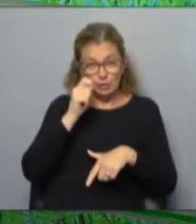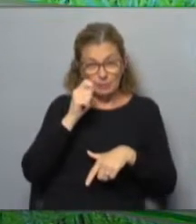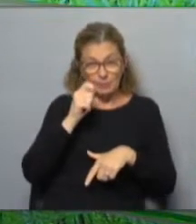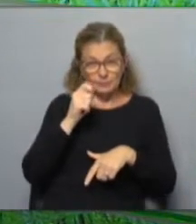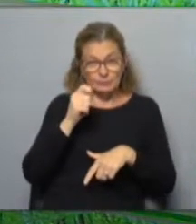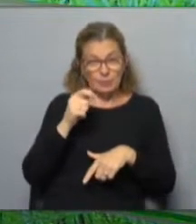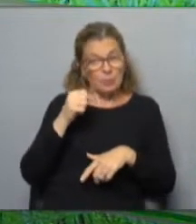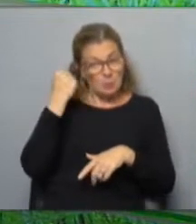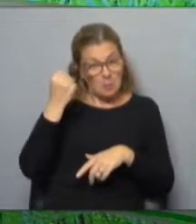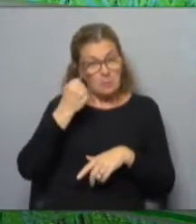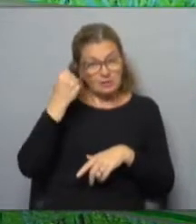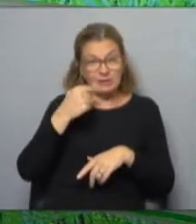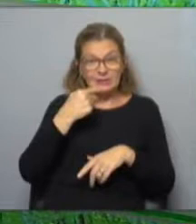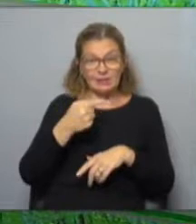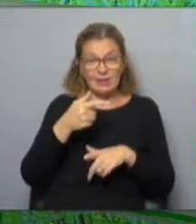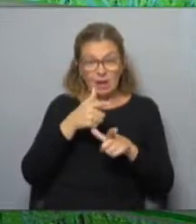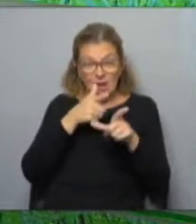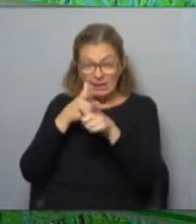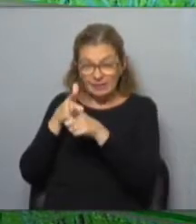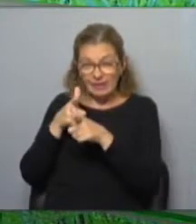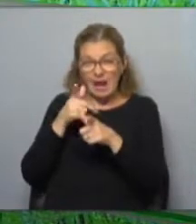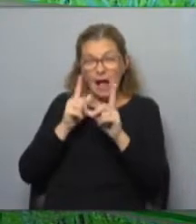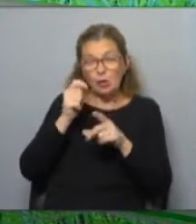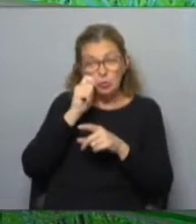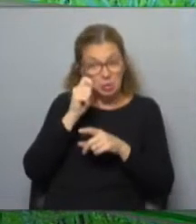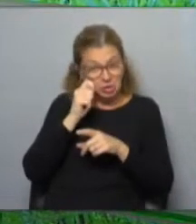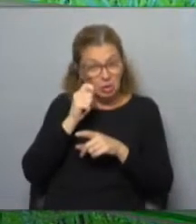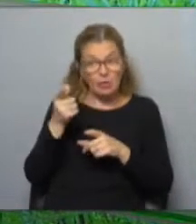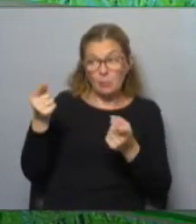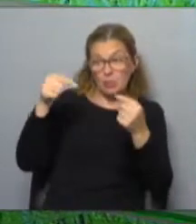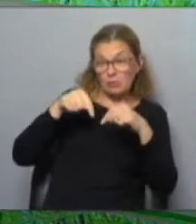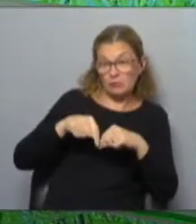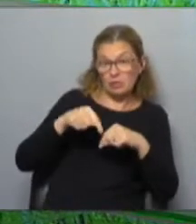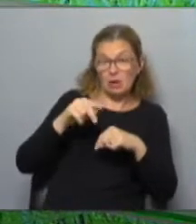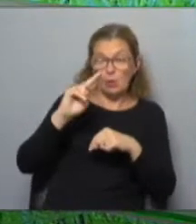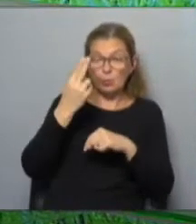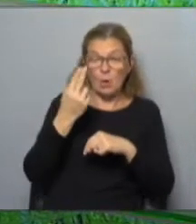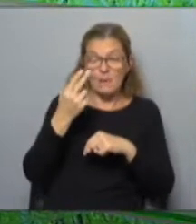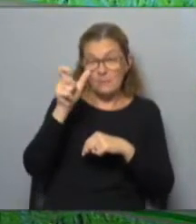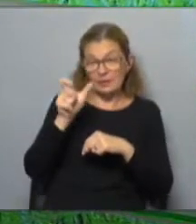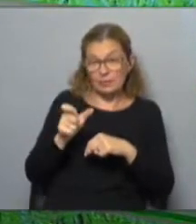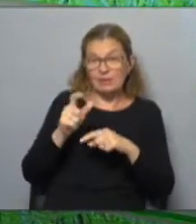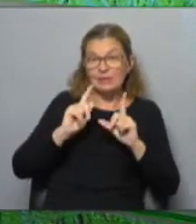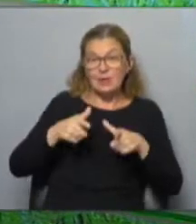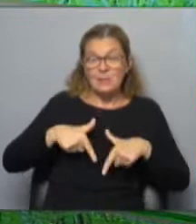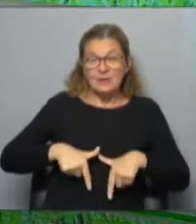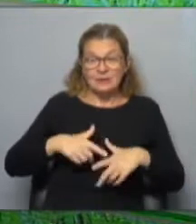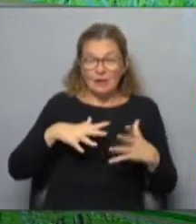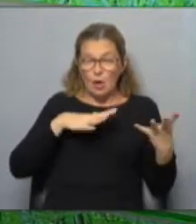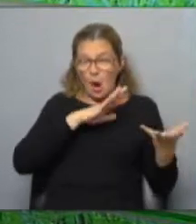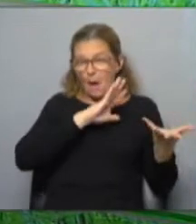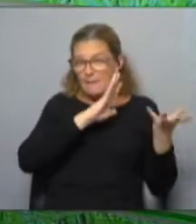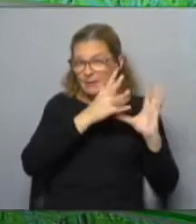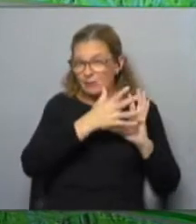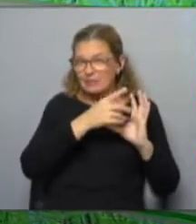hace un fuerte énfasis en cómo la cacería es una actividad turística que puede traer ingresos al país y también en Ministerio de Ambiente.